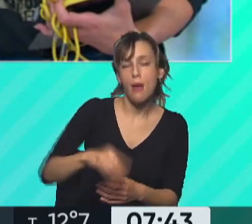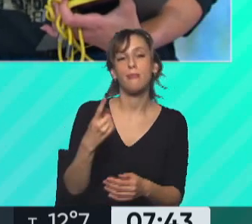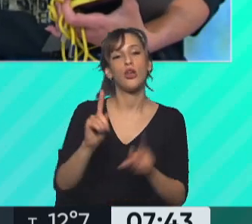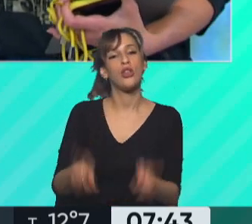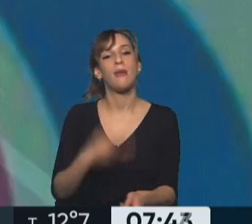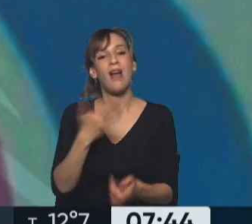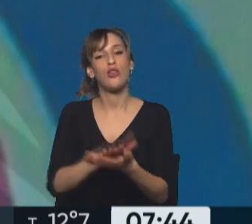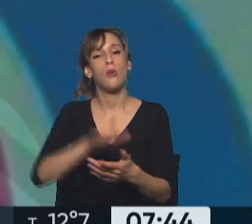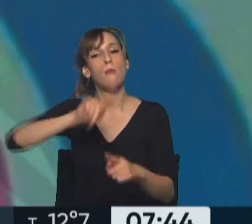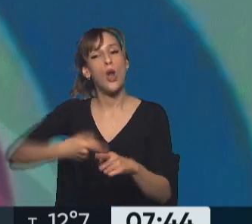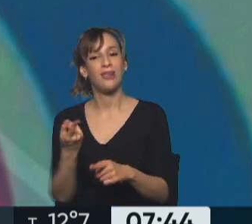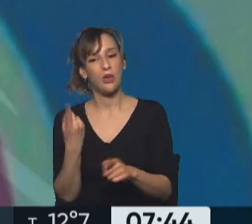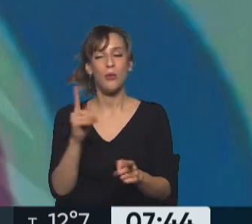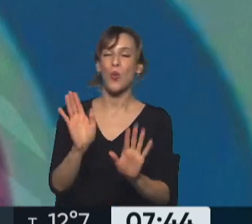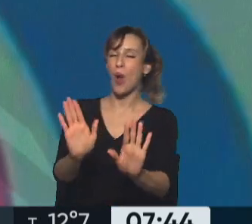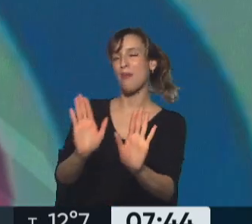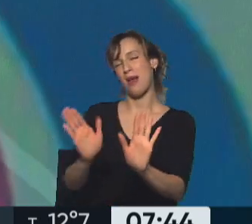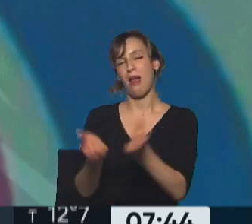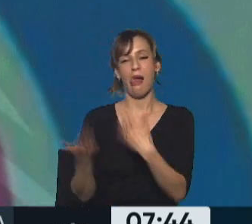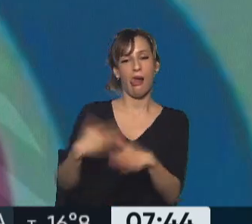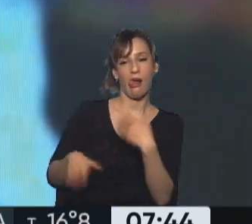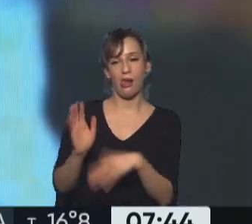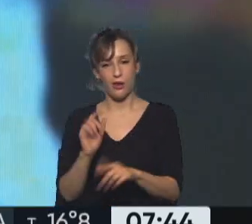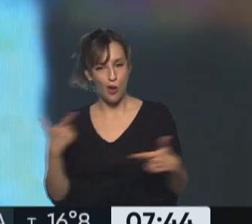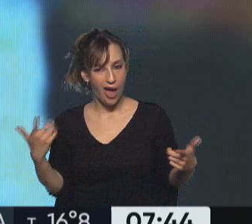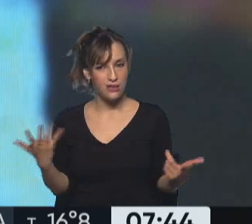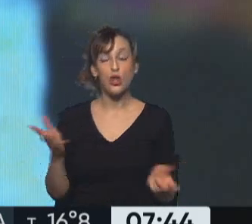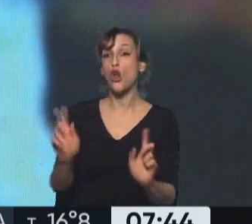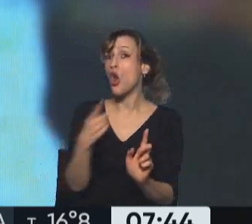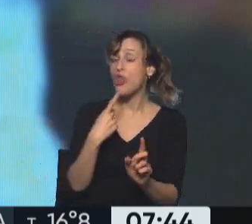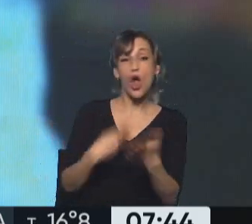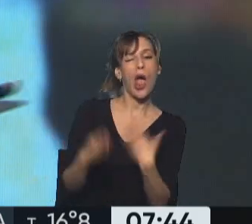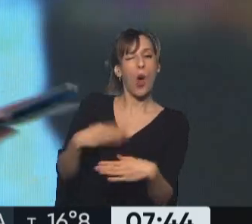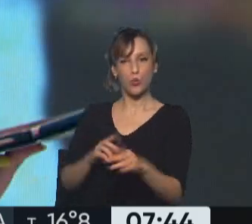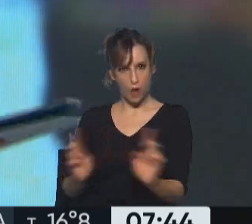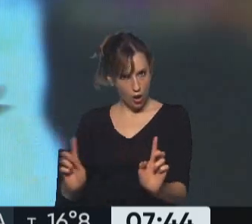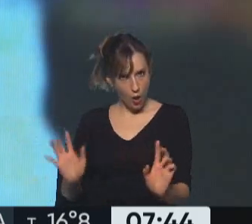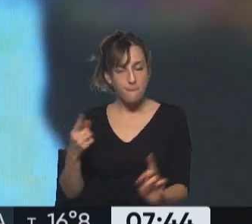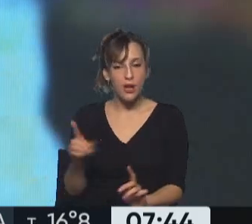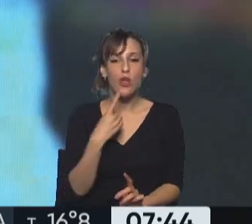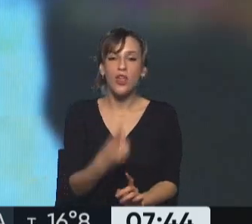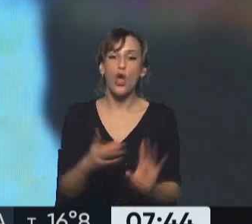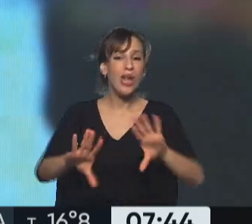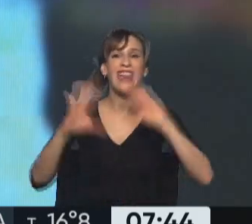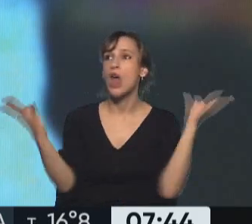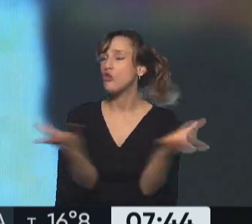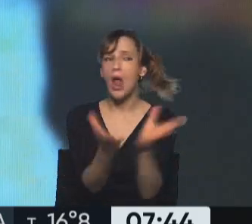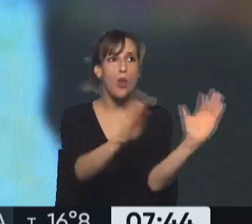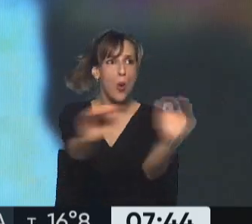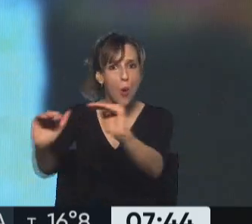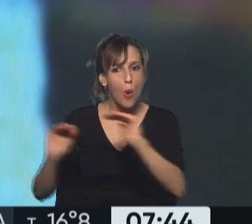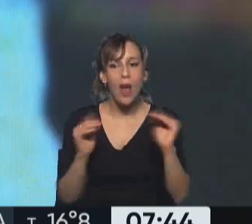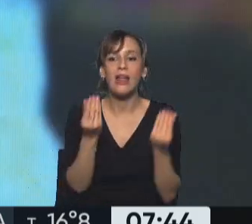porque no está bueno poner de excusa eso porque nosotros venimos con la inflación. No, no lo mencionó como una excusa, pero sí dijo, esto está pasando a nivel internacional. Digo, que Holanda